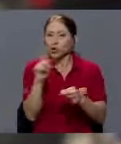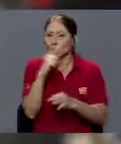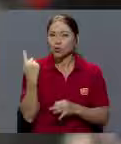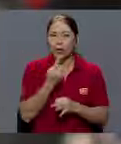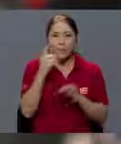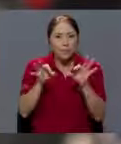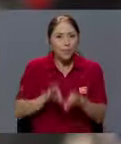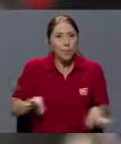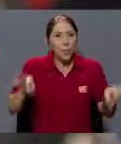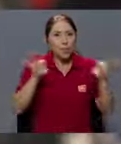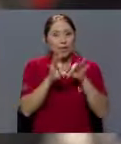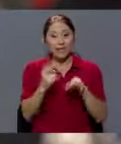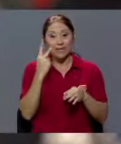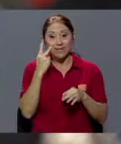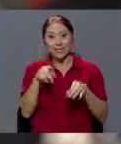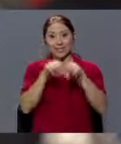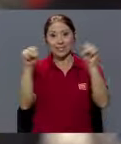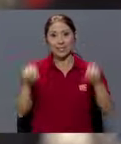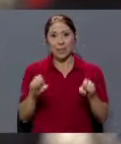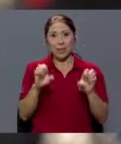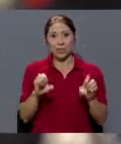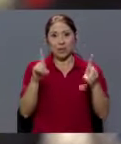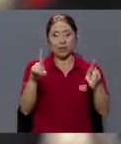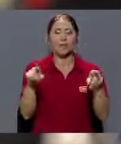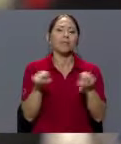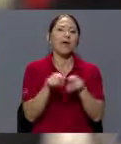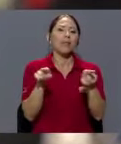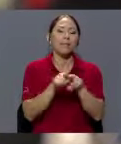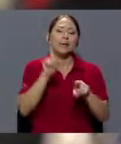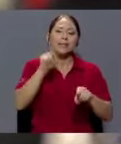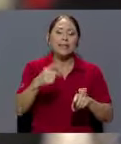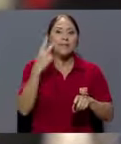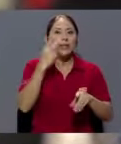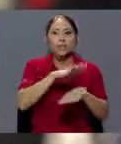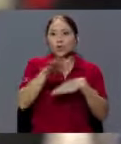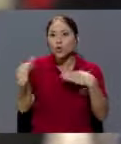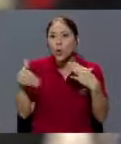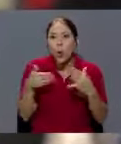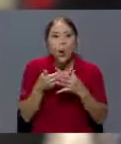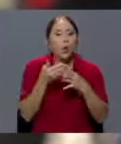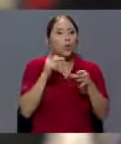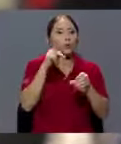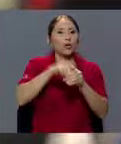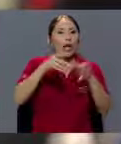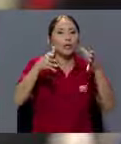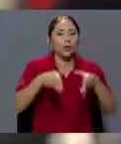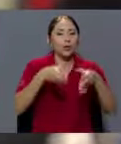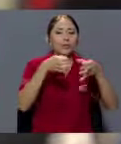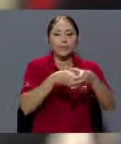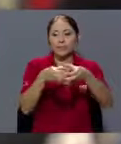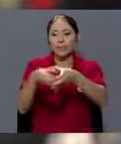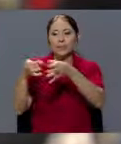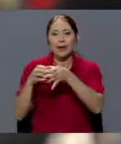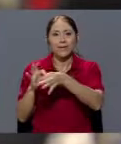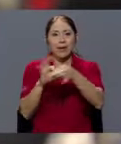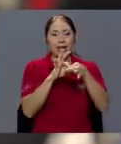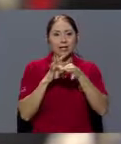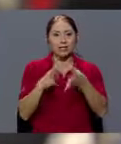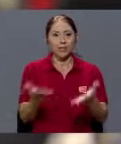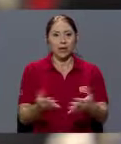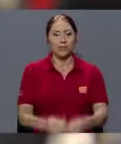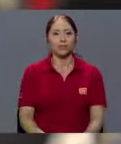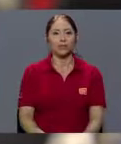ver el sistema educativo como tal, sino además todos los entes, ¿verdad? Los agentes actores relacionados con este